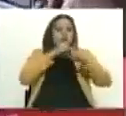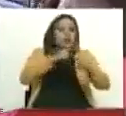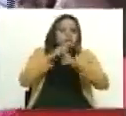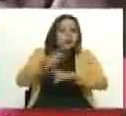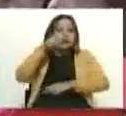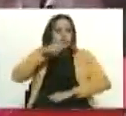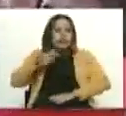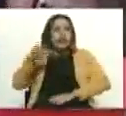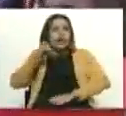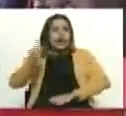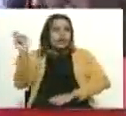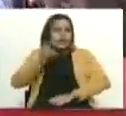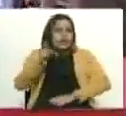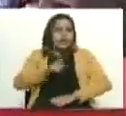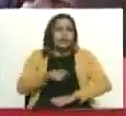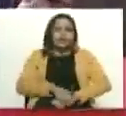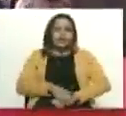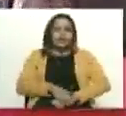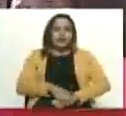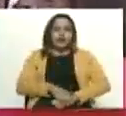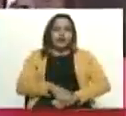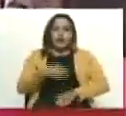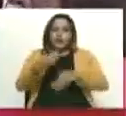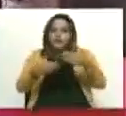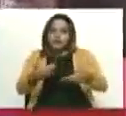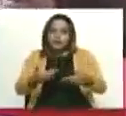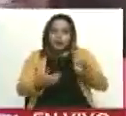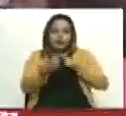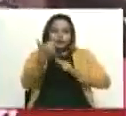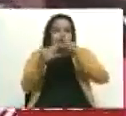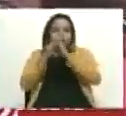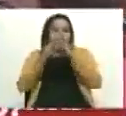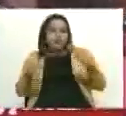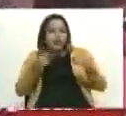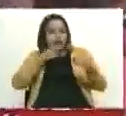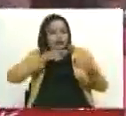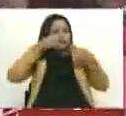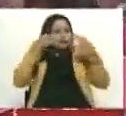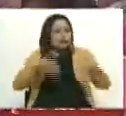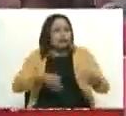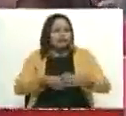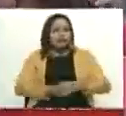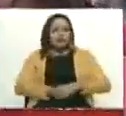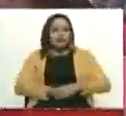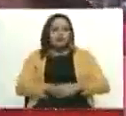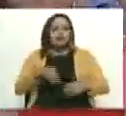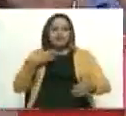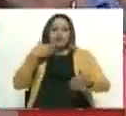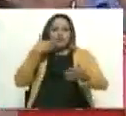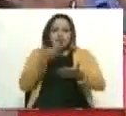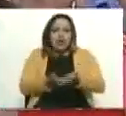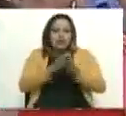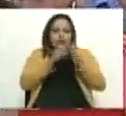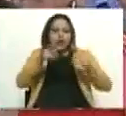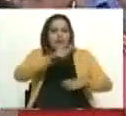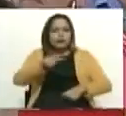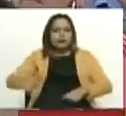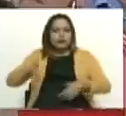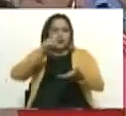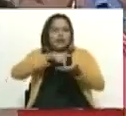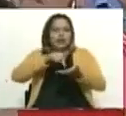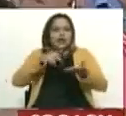Son necesarias y vamos a ir construyendo entre todos esa realidad. De verdad que le doy gracias a todos por estar hoy presente